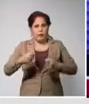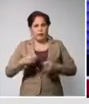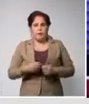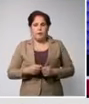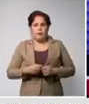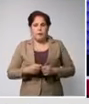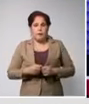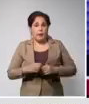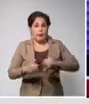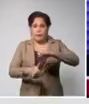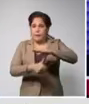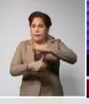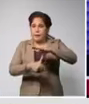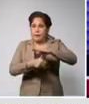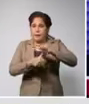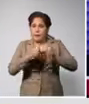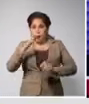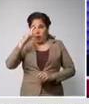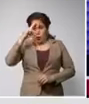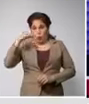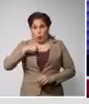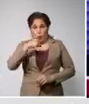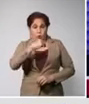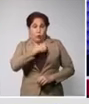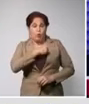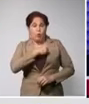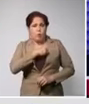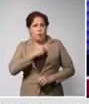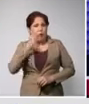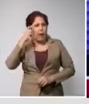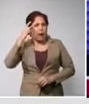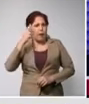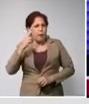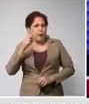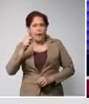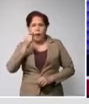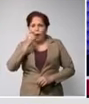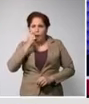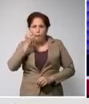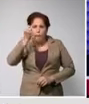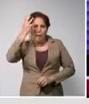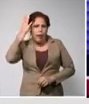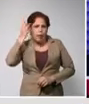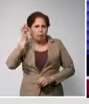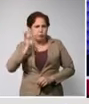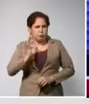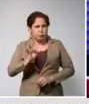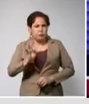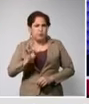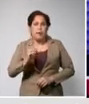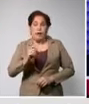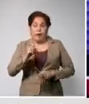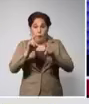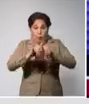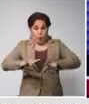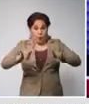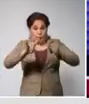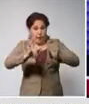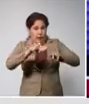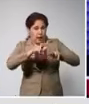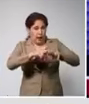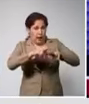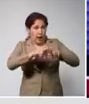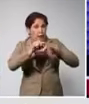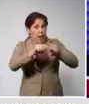presidido por el doctor Raúl Guinovar, el decano de la Facultad de Matemáticas de la Universidad de La Habana, y donde, si